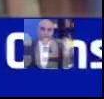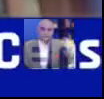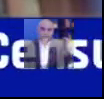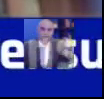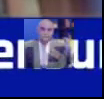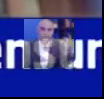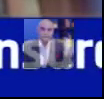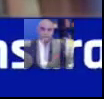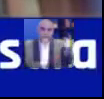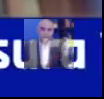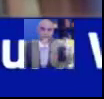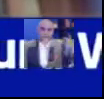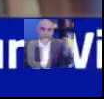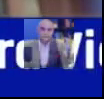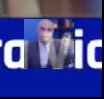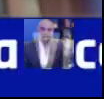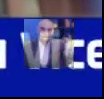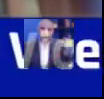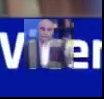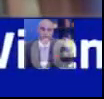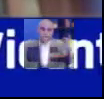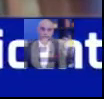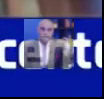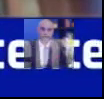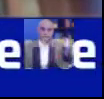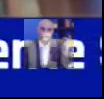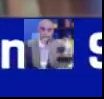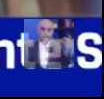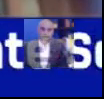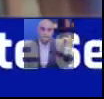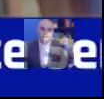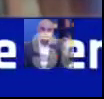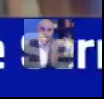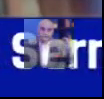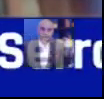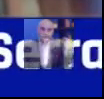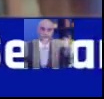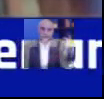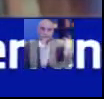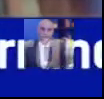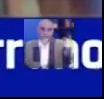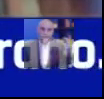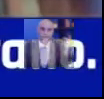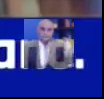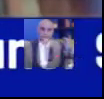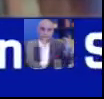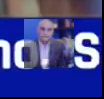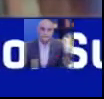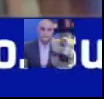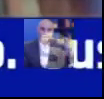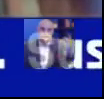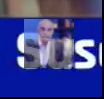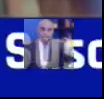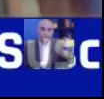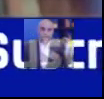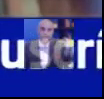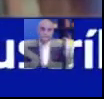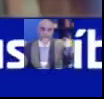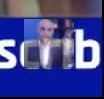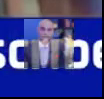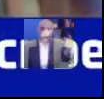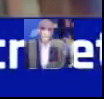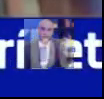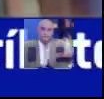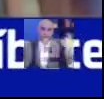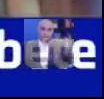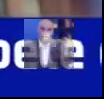es que no tiene derecho la COFECE a sentirse como agraviada de lo que está diciendo la nueva